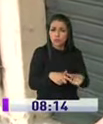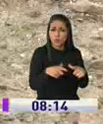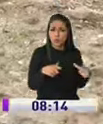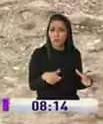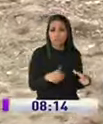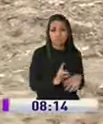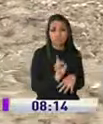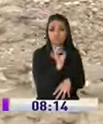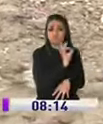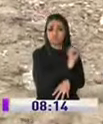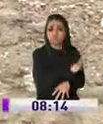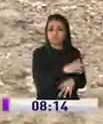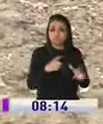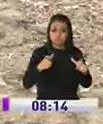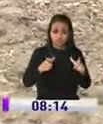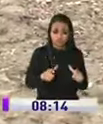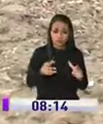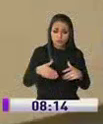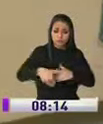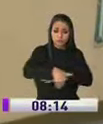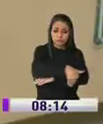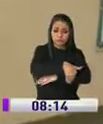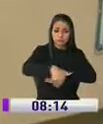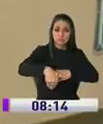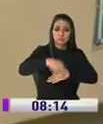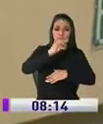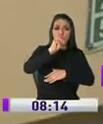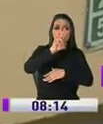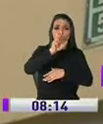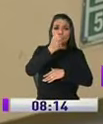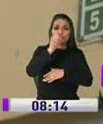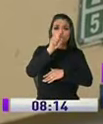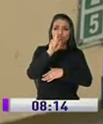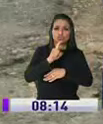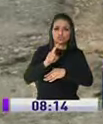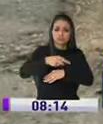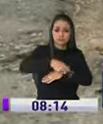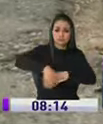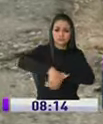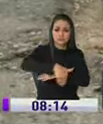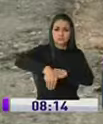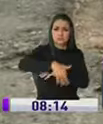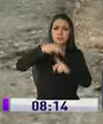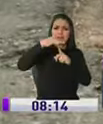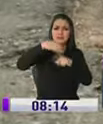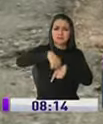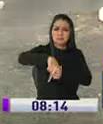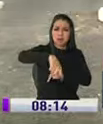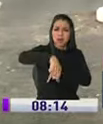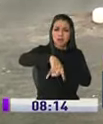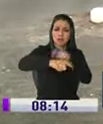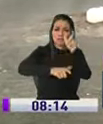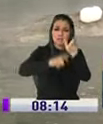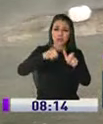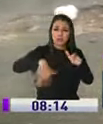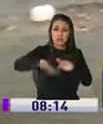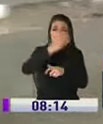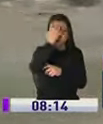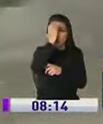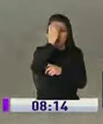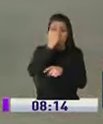El bache está en plena esquina de la calle Francisco Muñoz, principal arteria del sector. Lo que preocupa a los moradores es que se produzcan